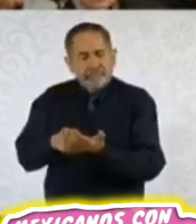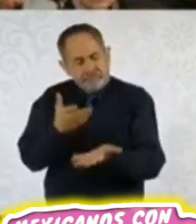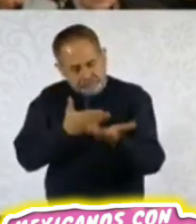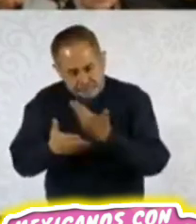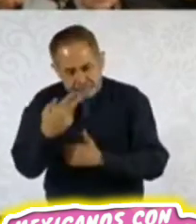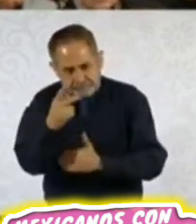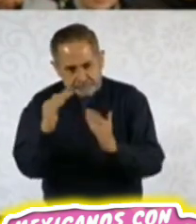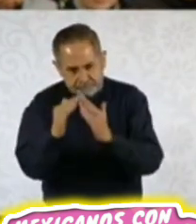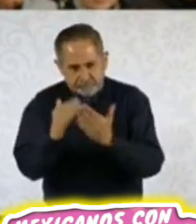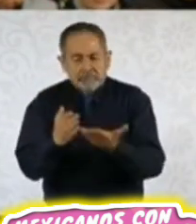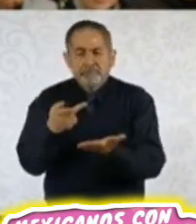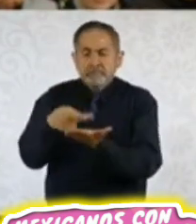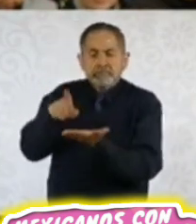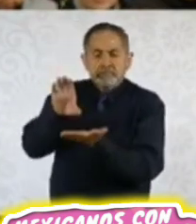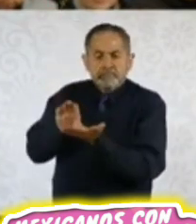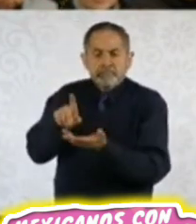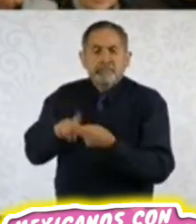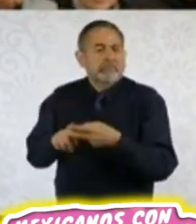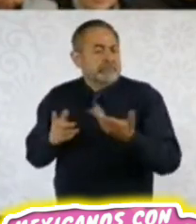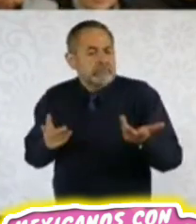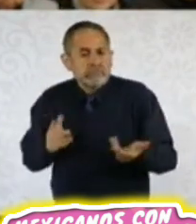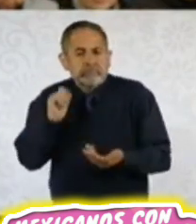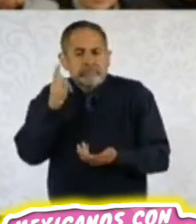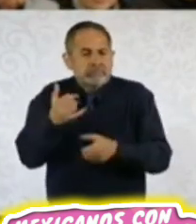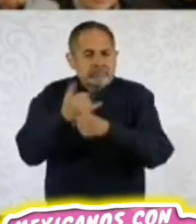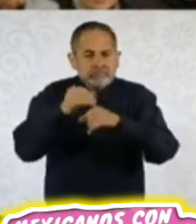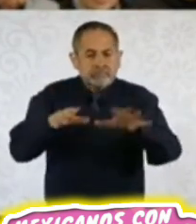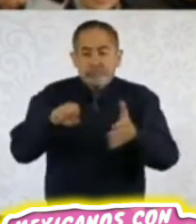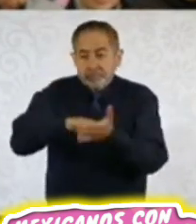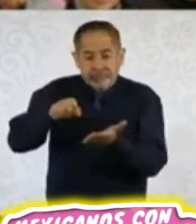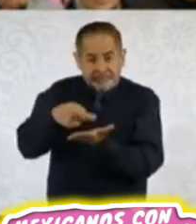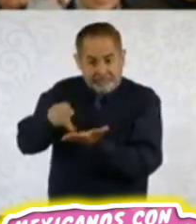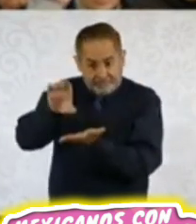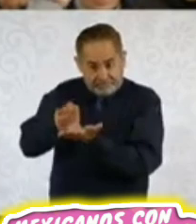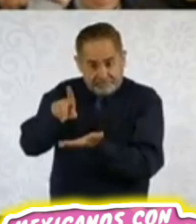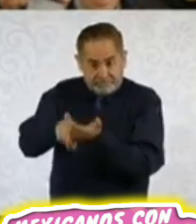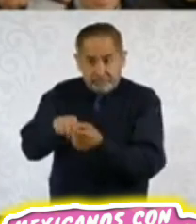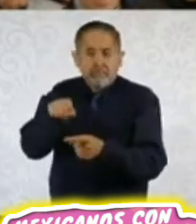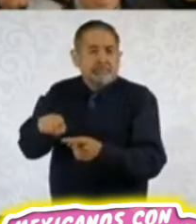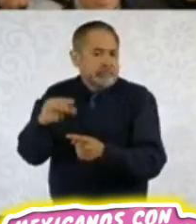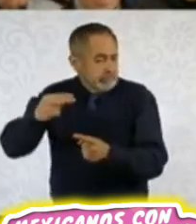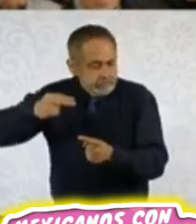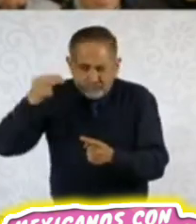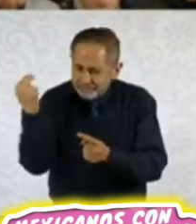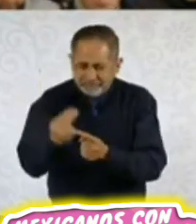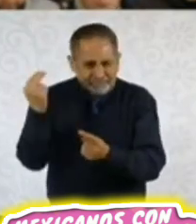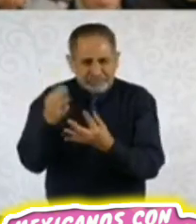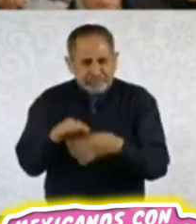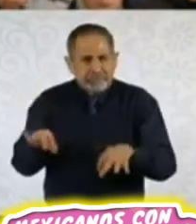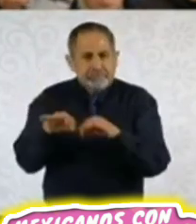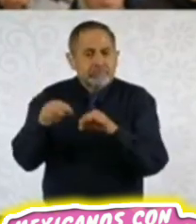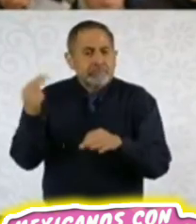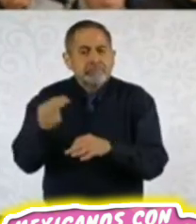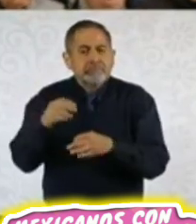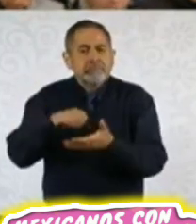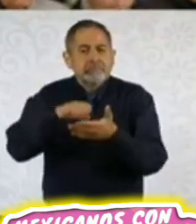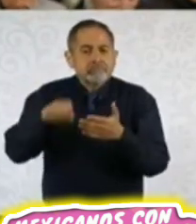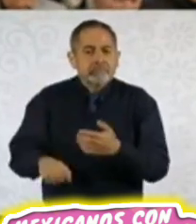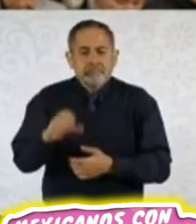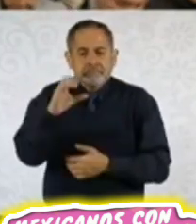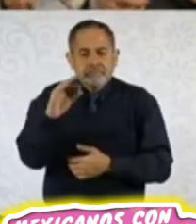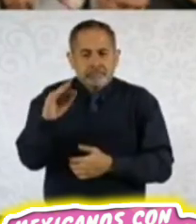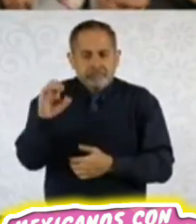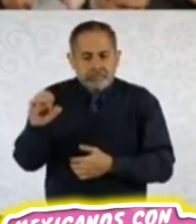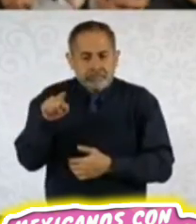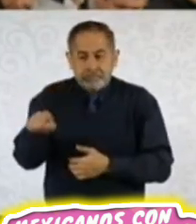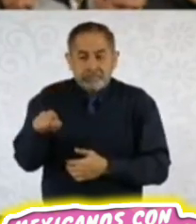casa, nos podría informar. Por ejemplo, en Playa del Carmen hay una necesidad importante ahorita, por ejemplo, con la CFE, porque Playa